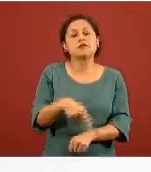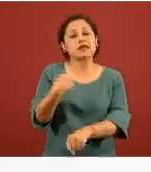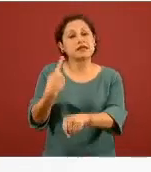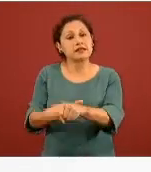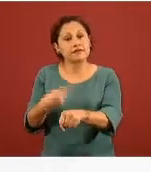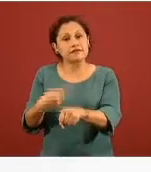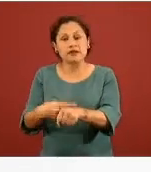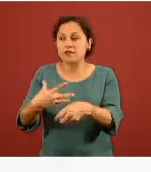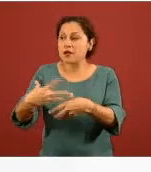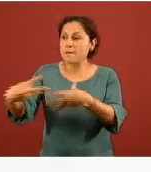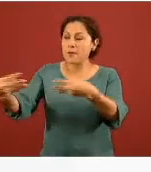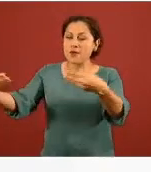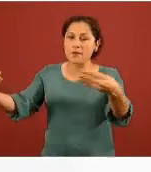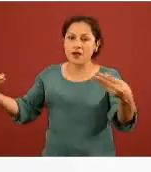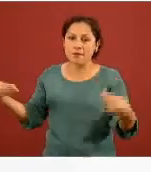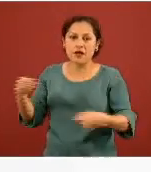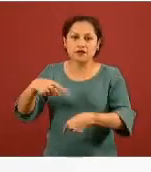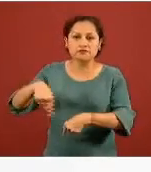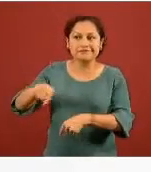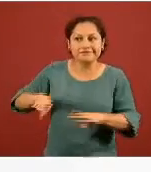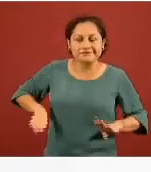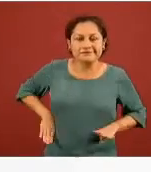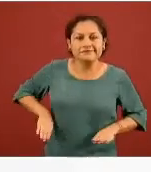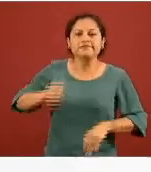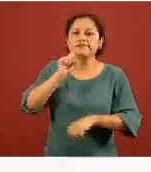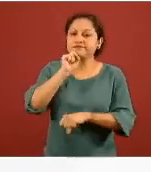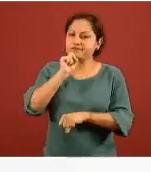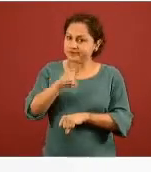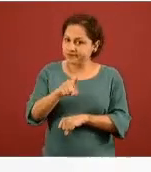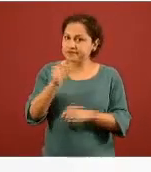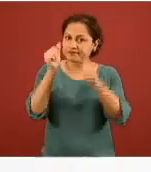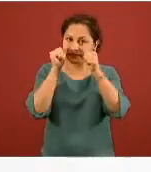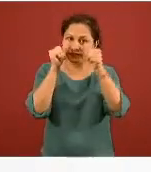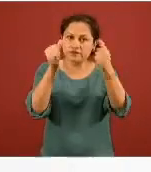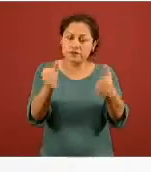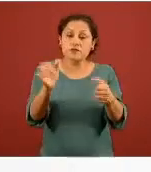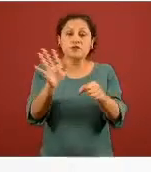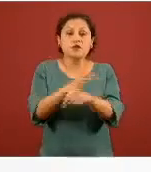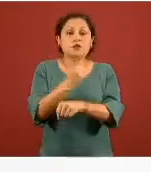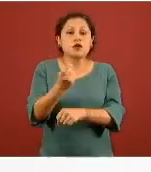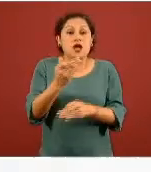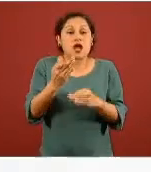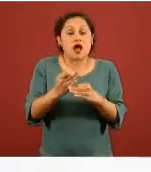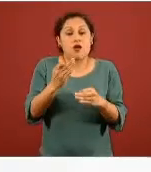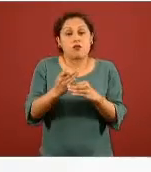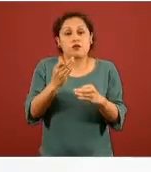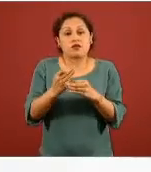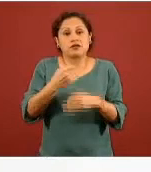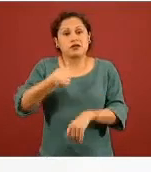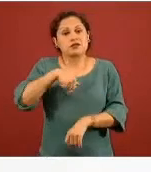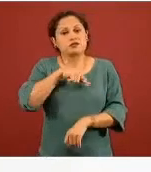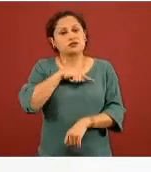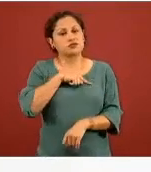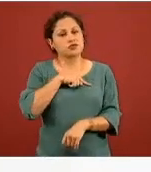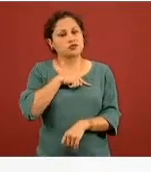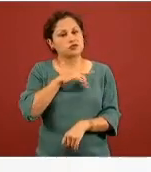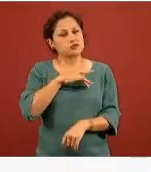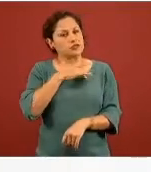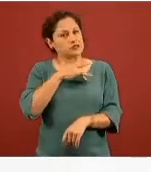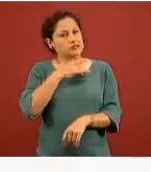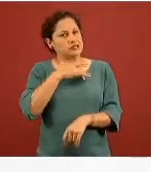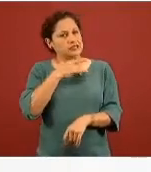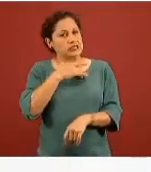actualmente, considerando que no podemos asegurar que exista realmente un espacio